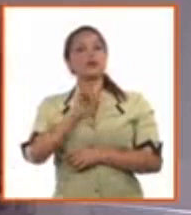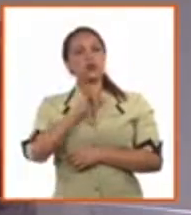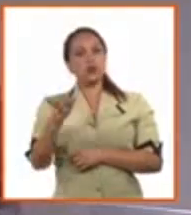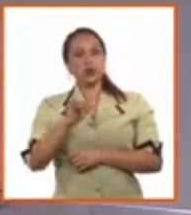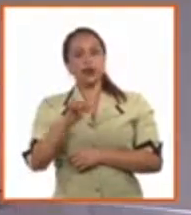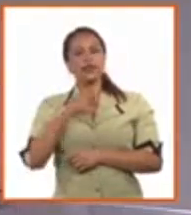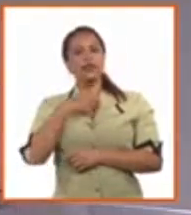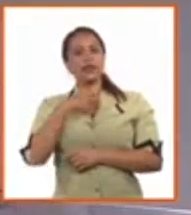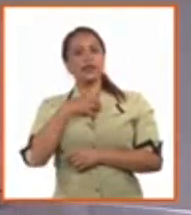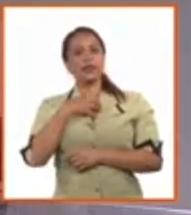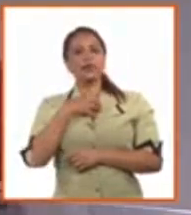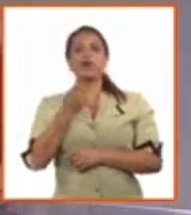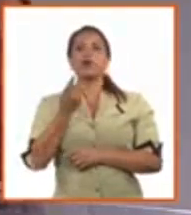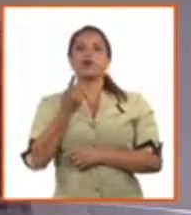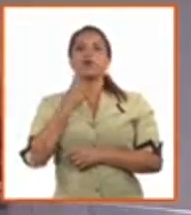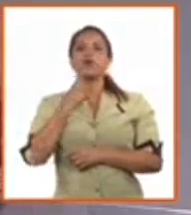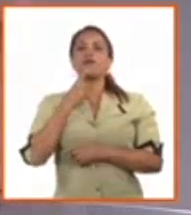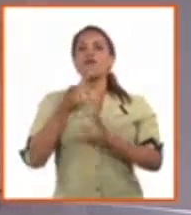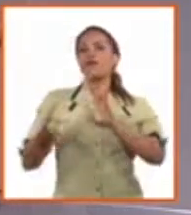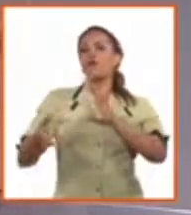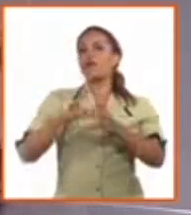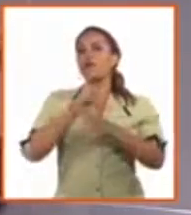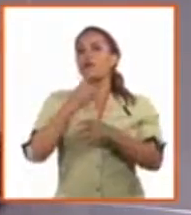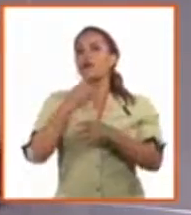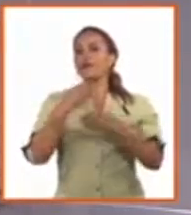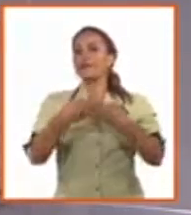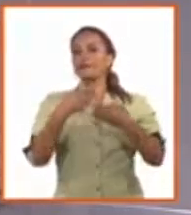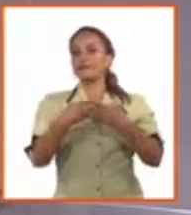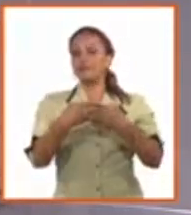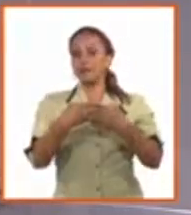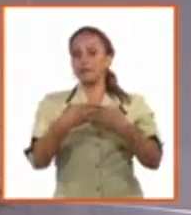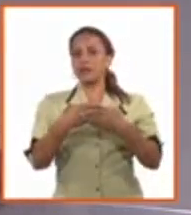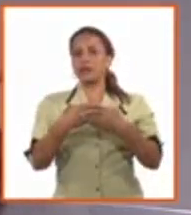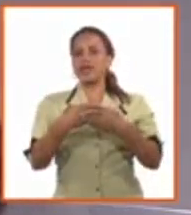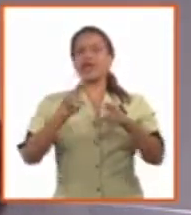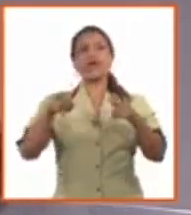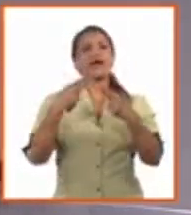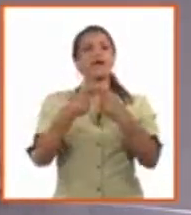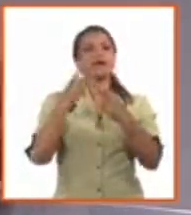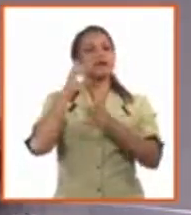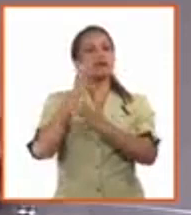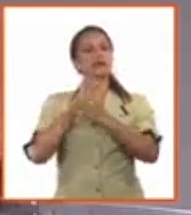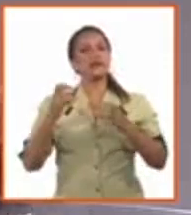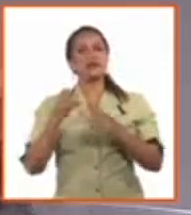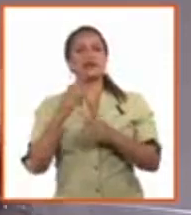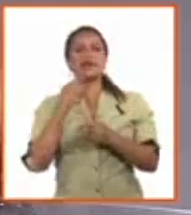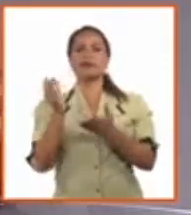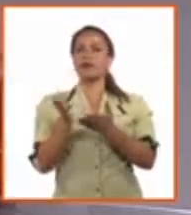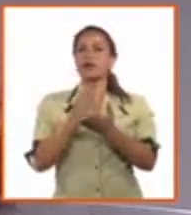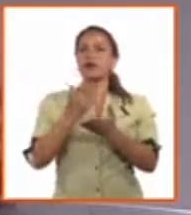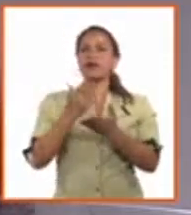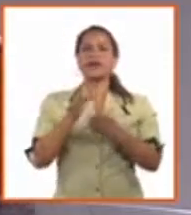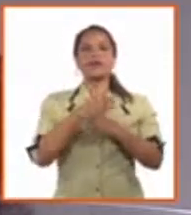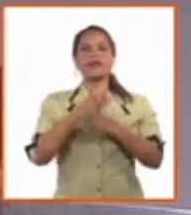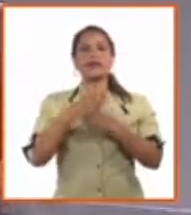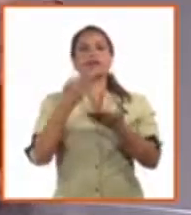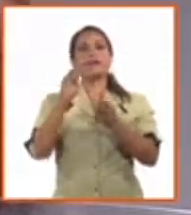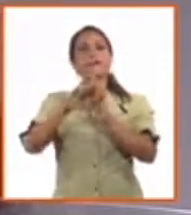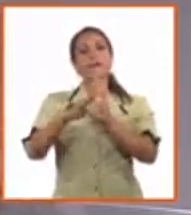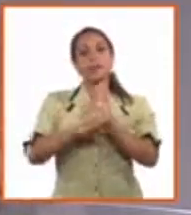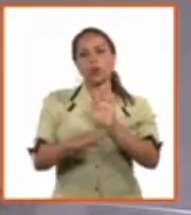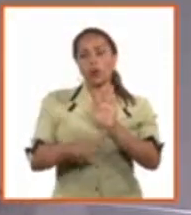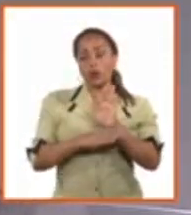capacidad de hacer una gestión del conocimiento como industria tenemos eventos científicos tenemos revistas que si